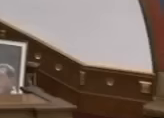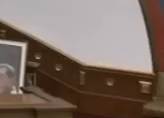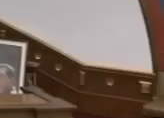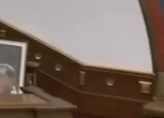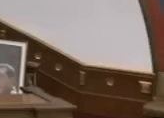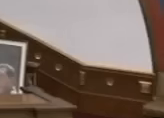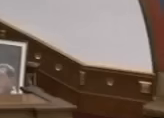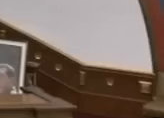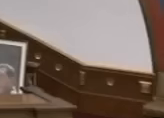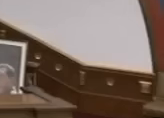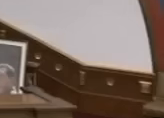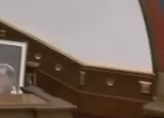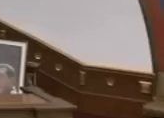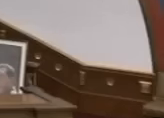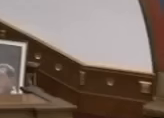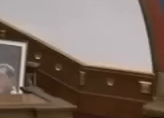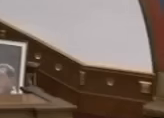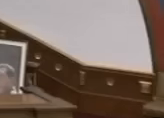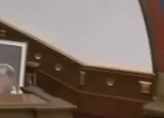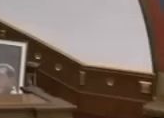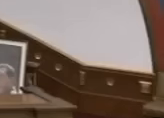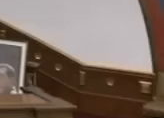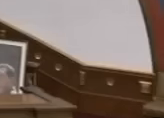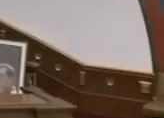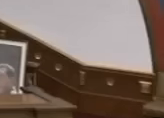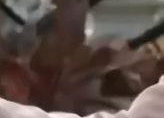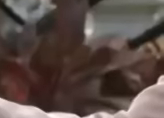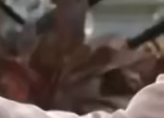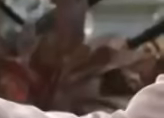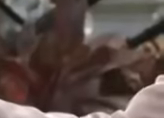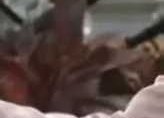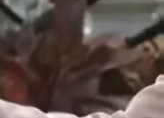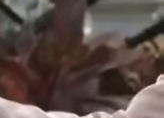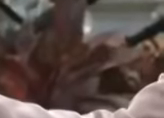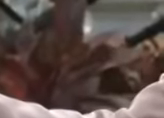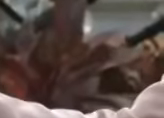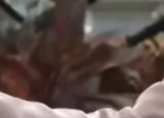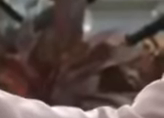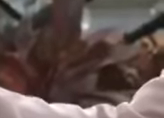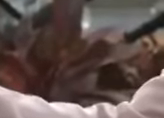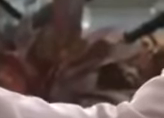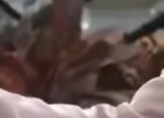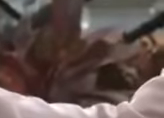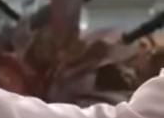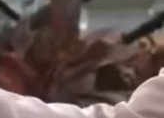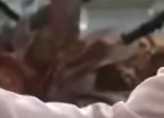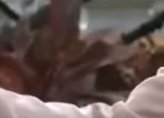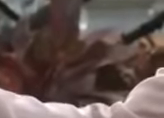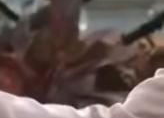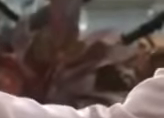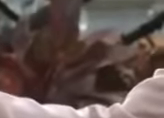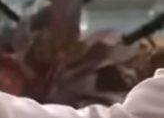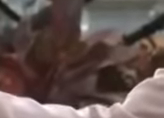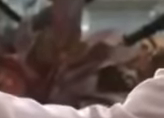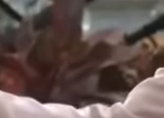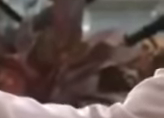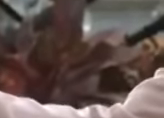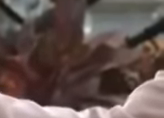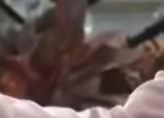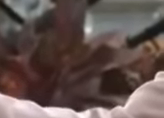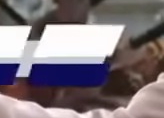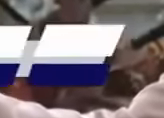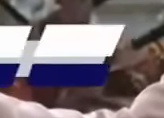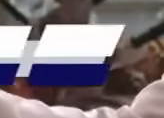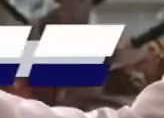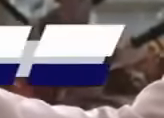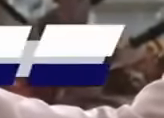mantener la paz en el continente, no dejar pasar un hecho aberrante, un hecho que no